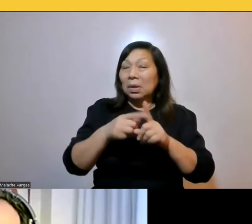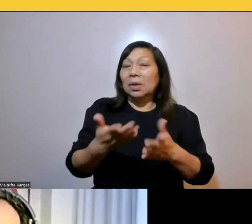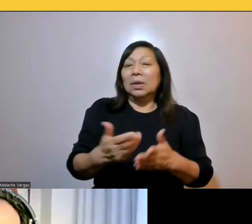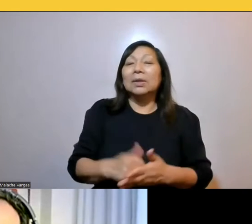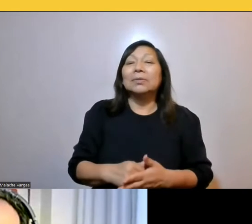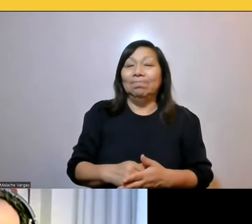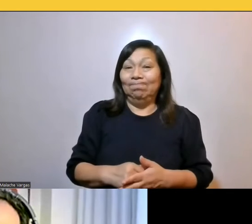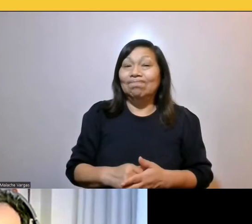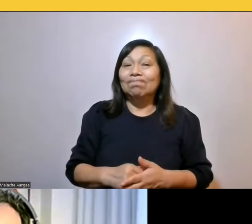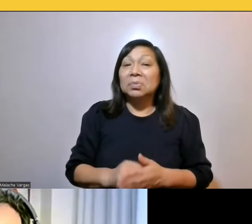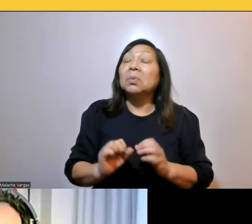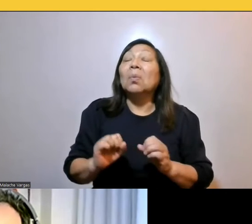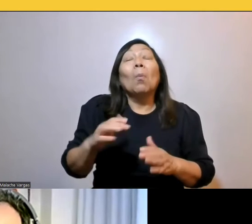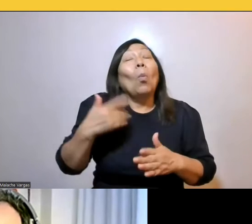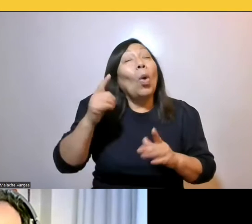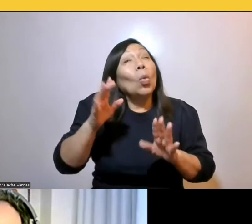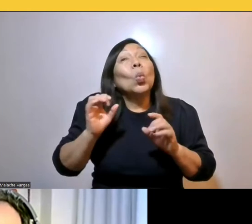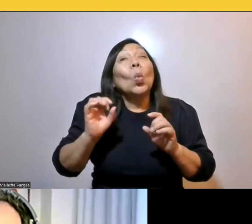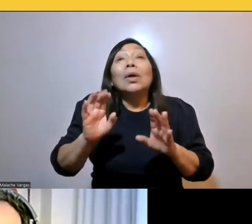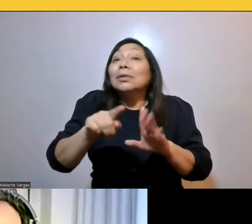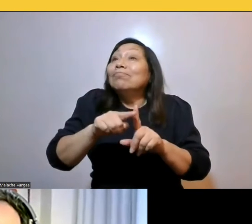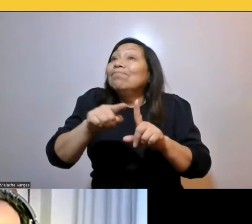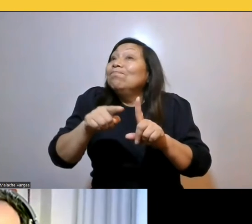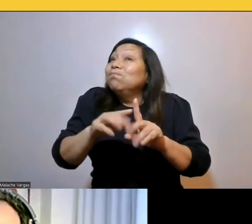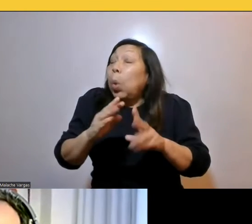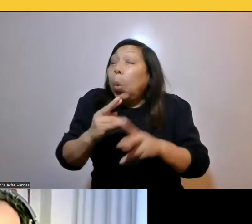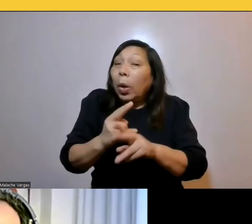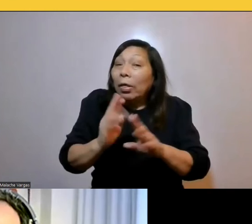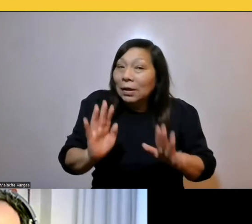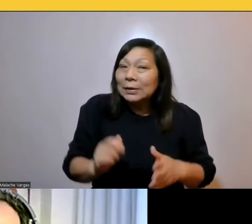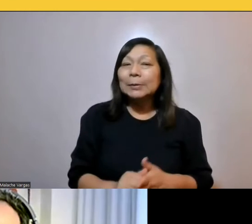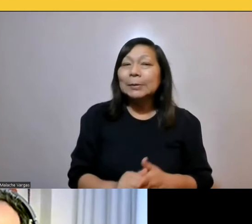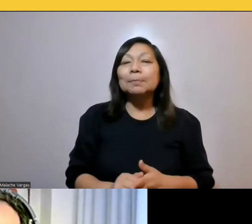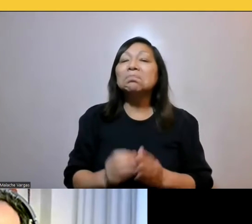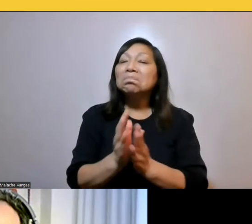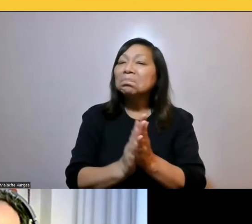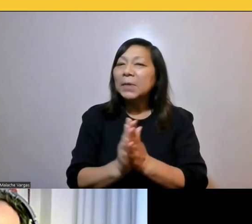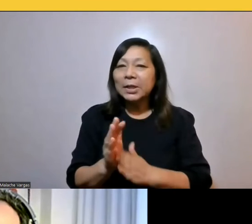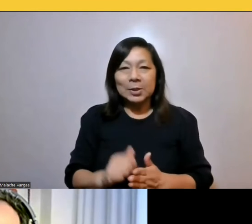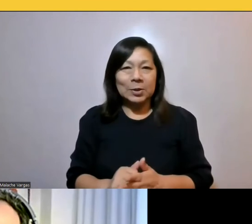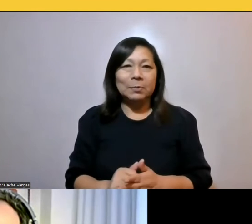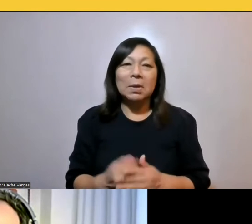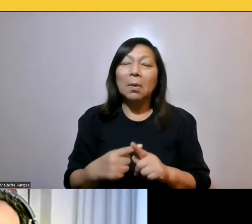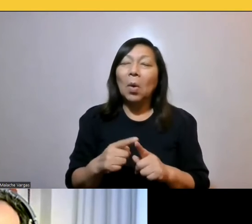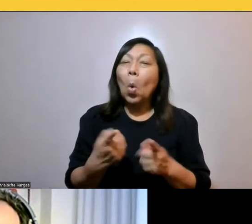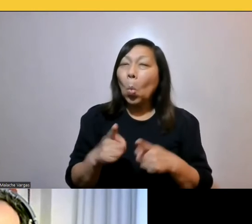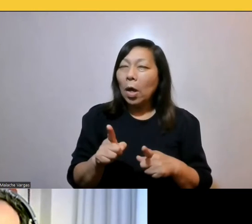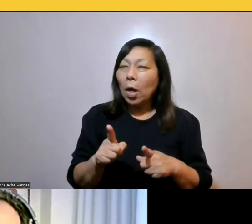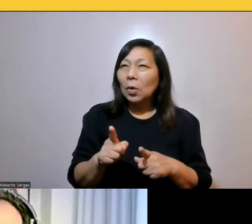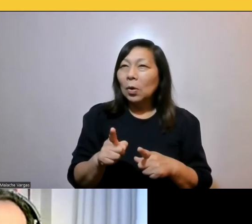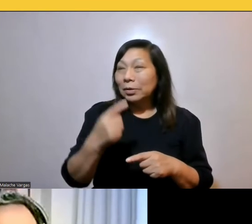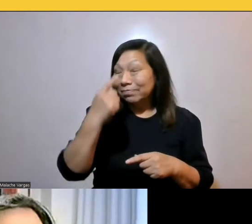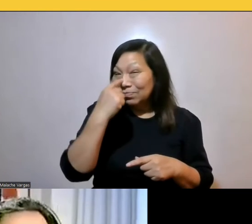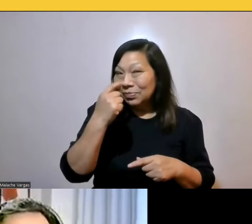cero, puede haber embarazo, pero es menor. Entonces, esos serían los beneficios. Sin embargo, durante la menstruación,